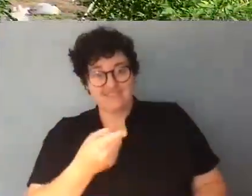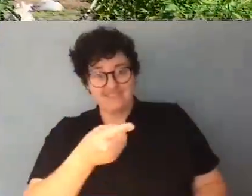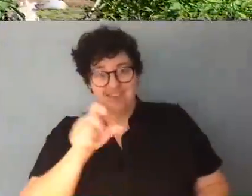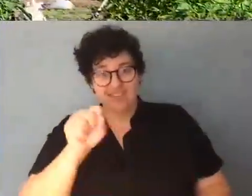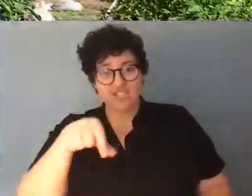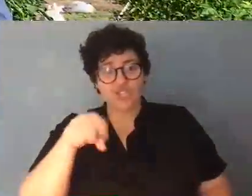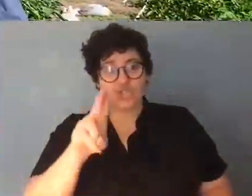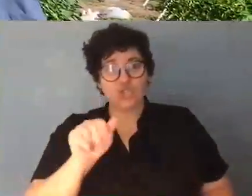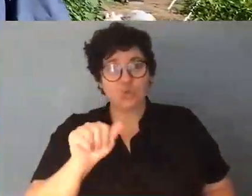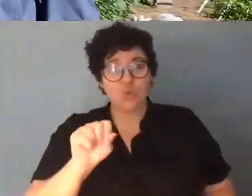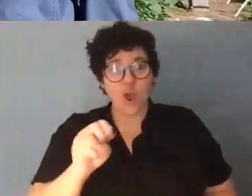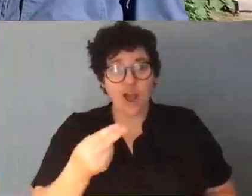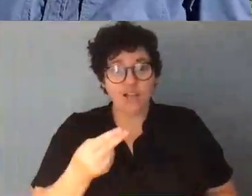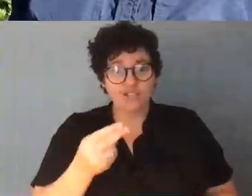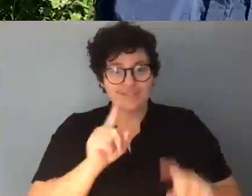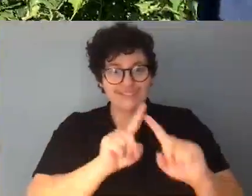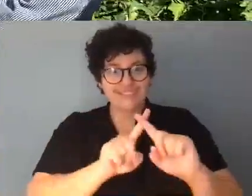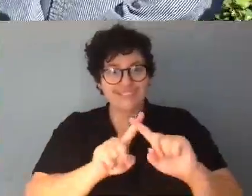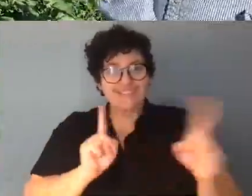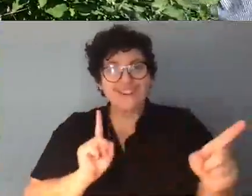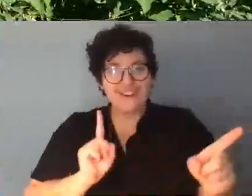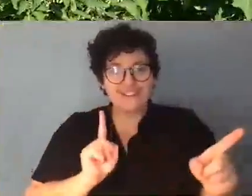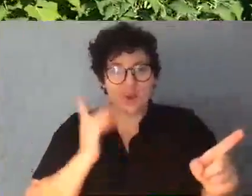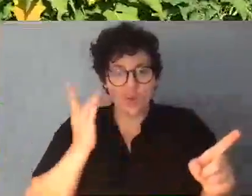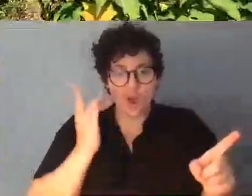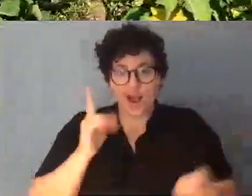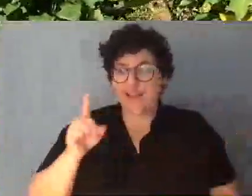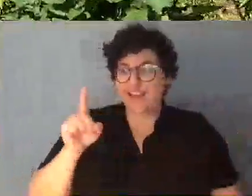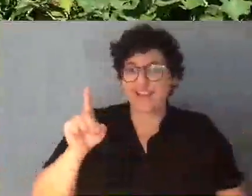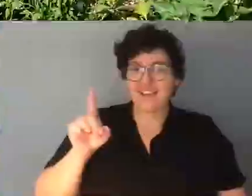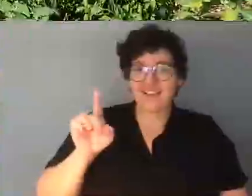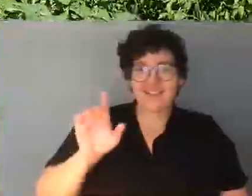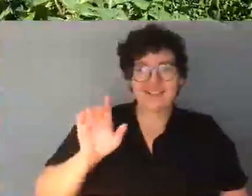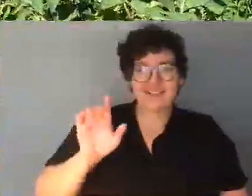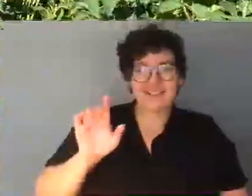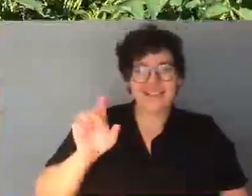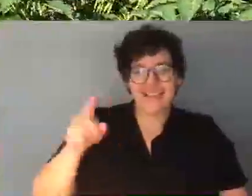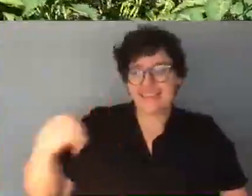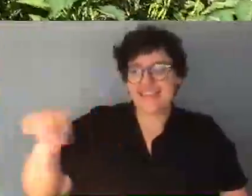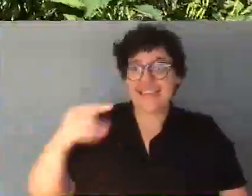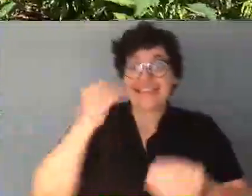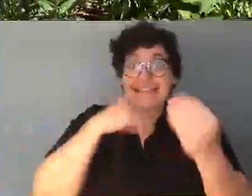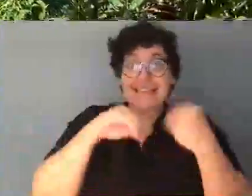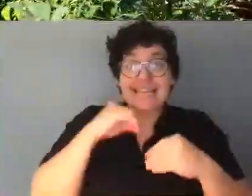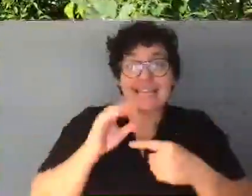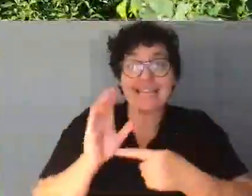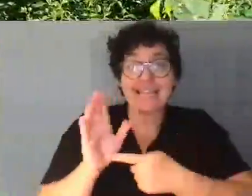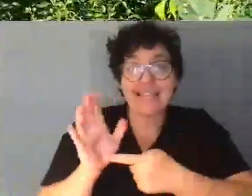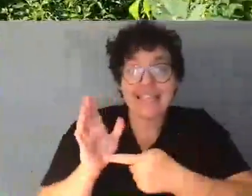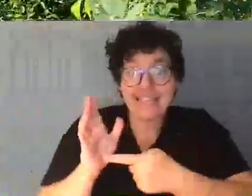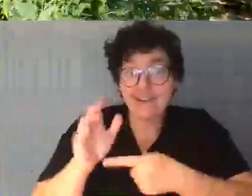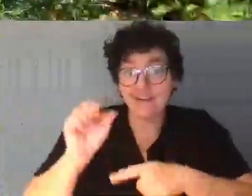ejemplo, esa calabaza es muy diferente porque ellas comen la hoja.